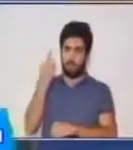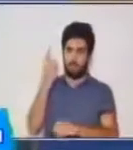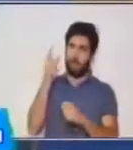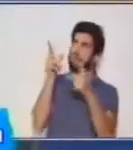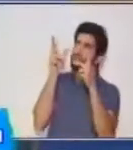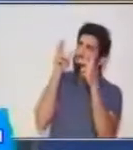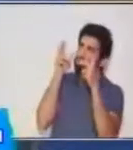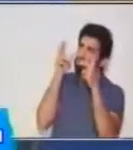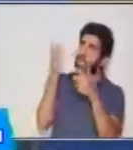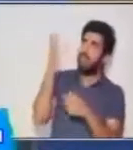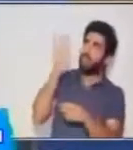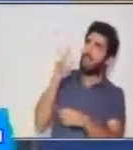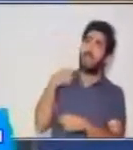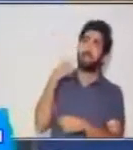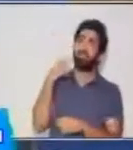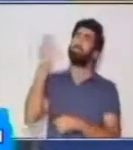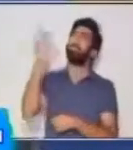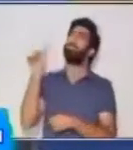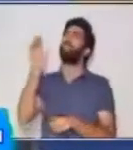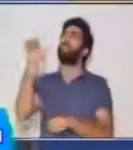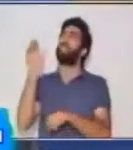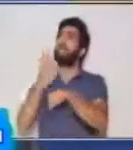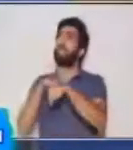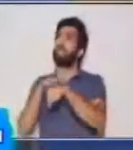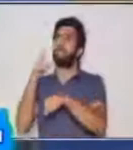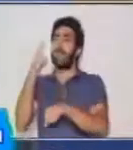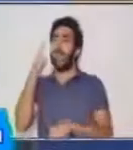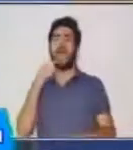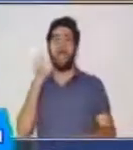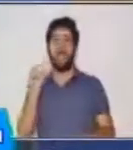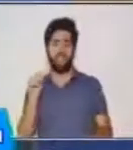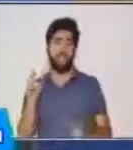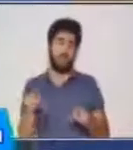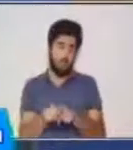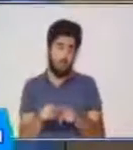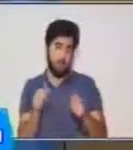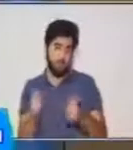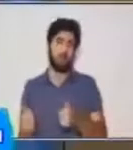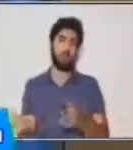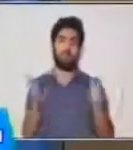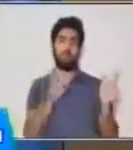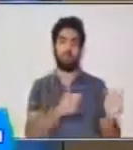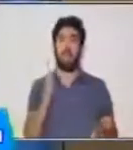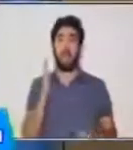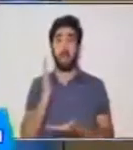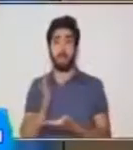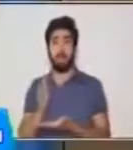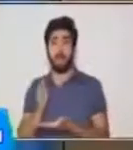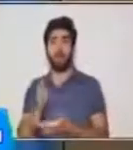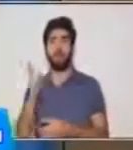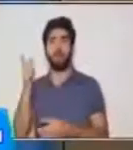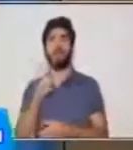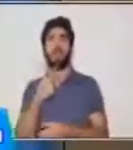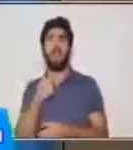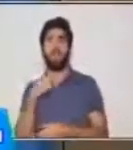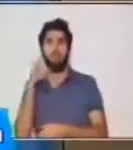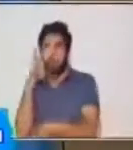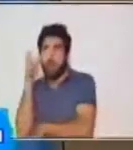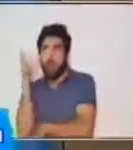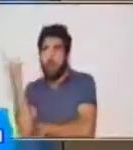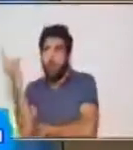pide la palabra y puede opinar. ¿Qué sucede con el perro? Al perro le gusta enterarse bien de todo lo que está